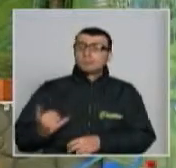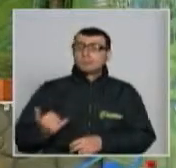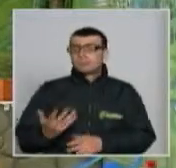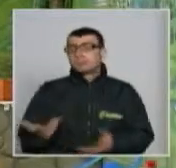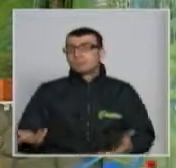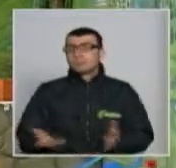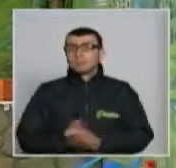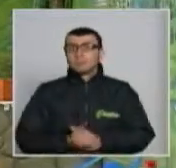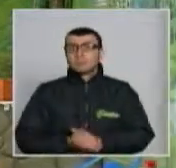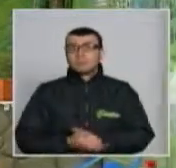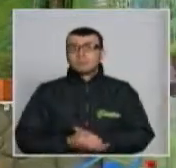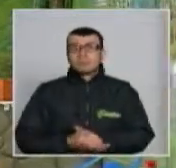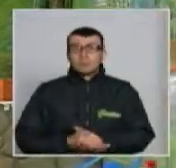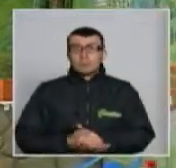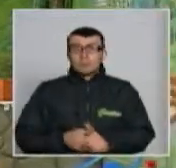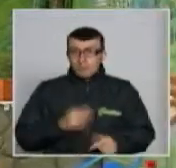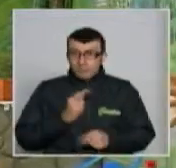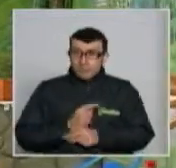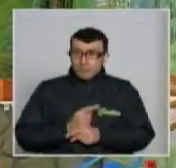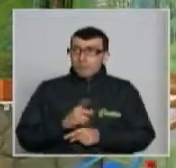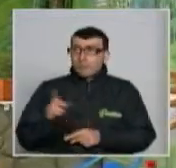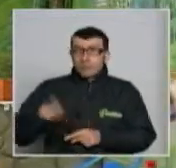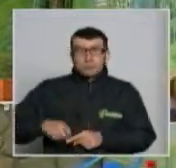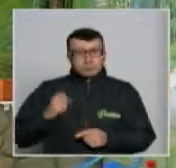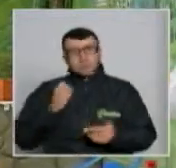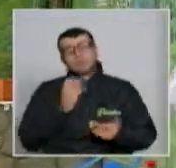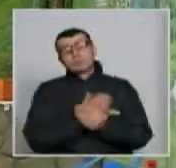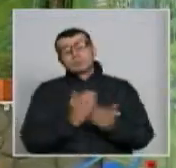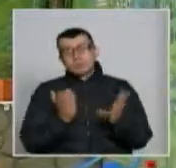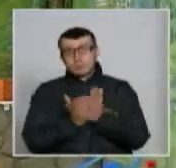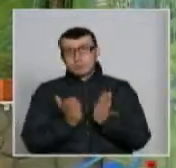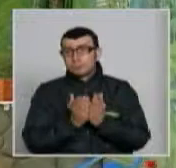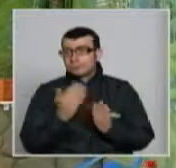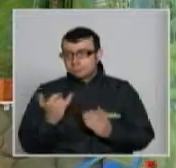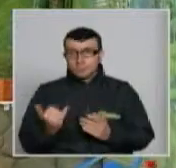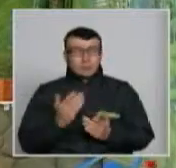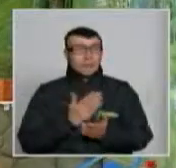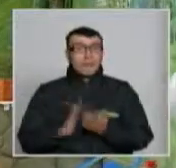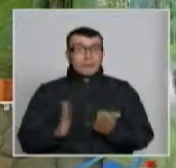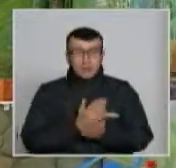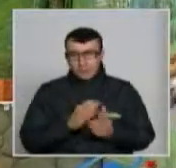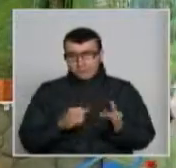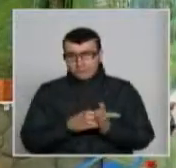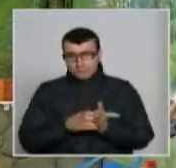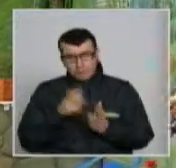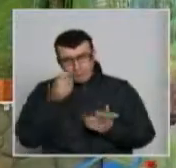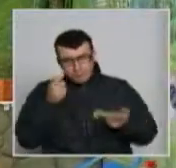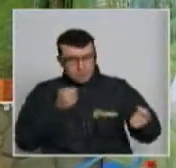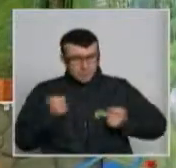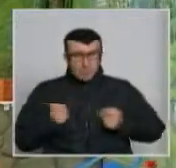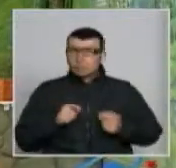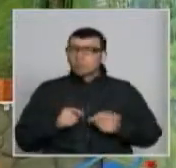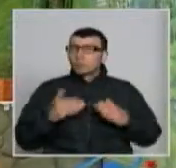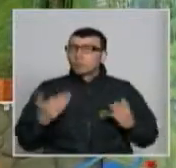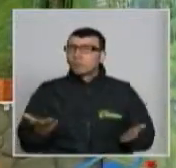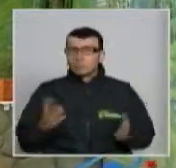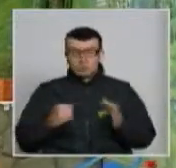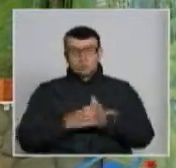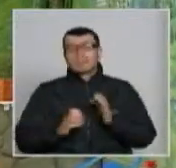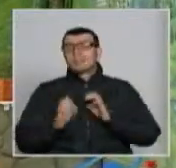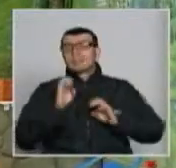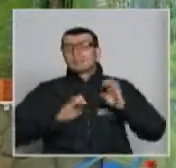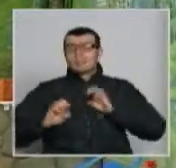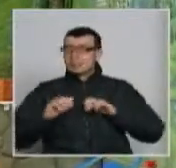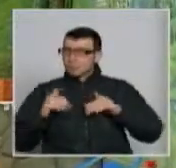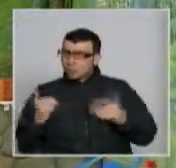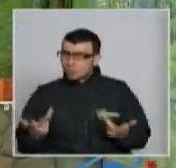altas. Y ahí es donde tiene que uno ir al estudio, además del examen de sangre para saber cómo están las defensas, cómo está el sistema